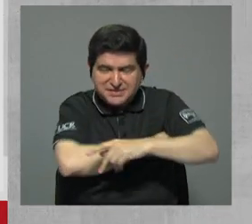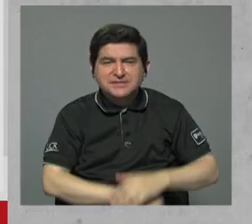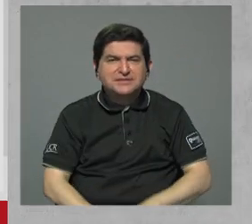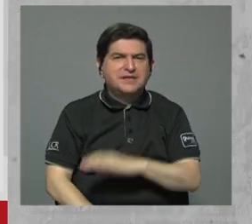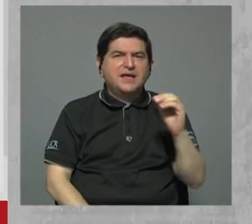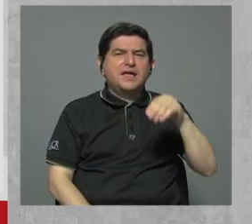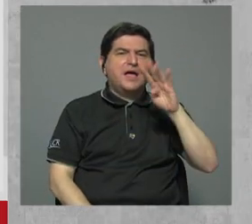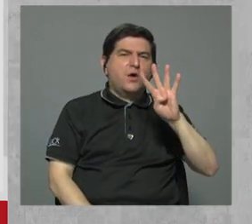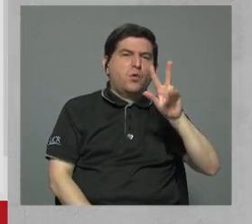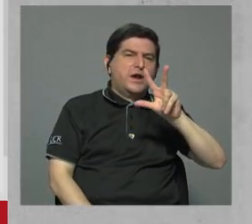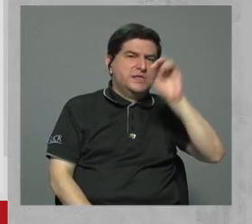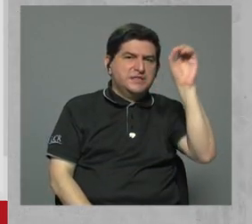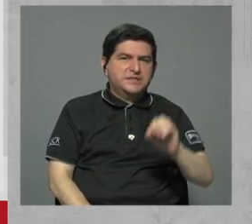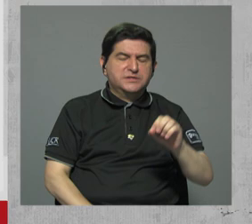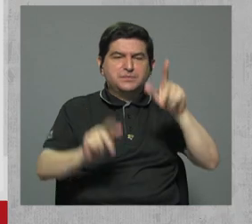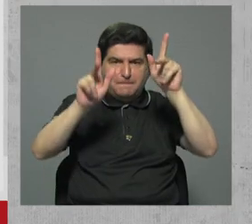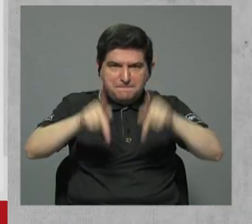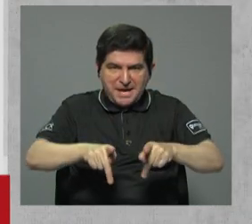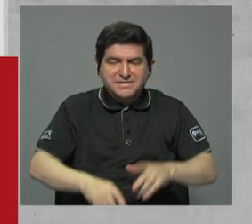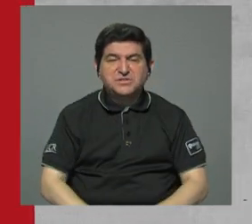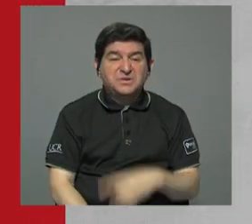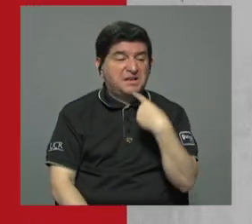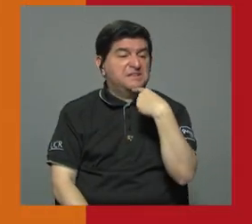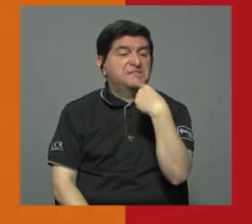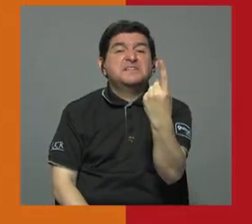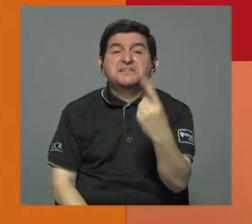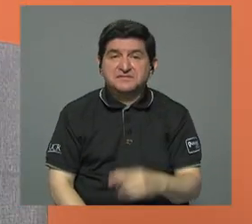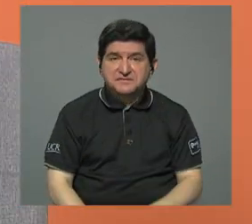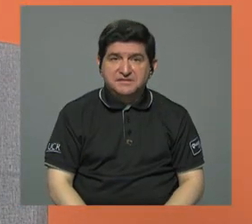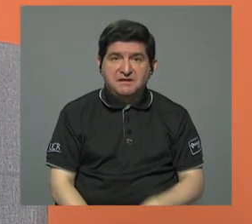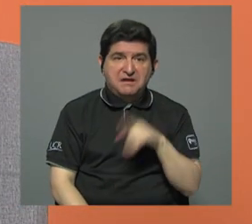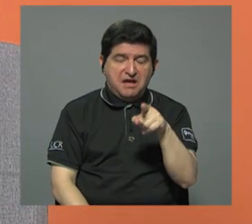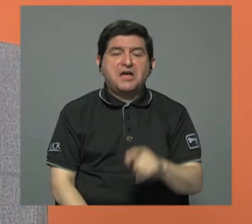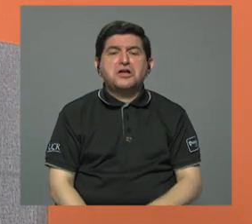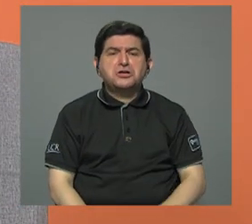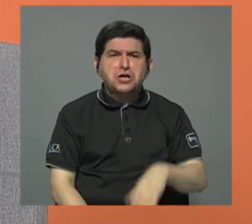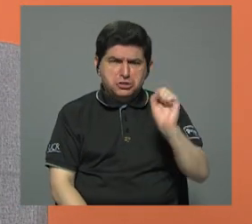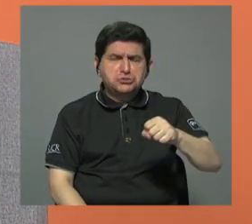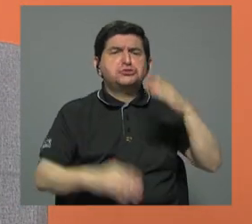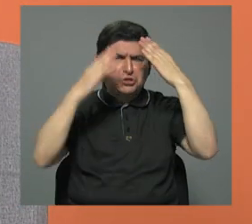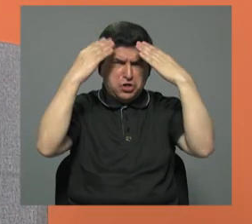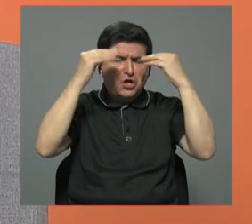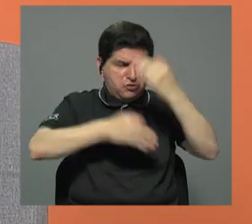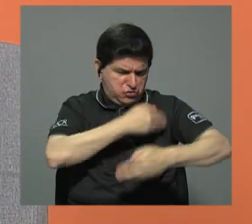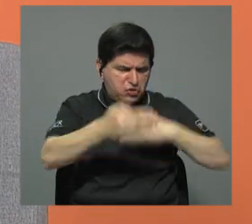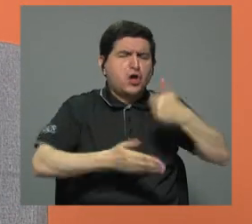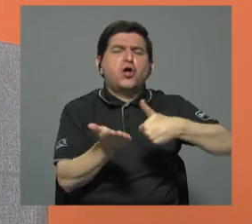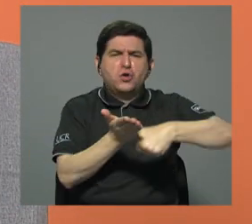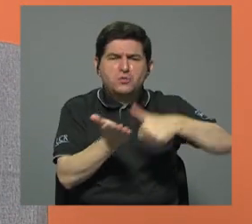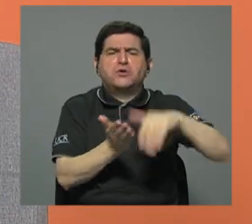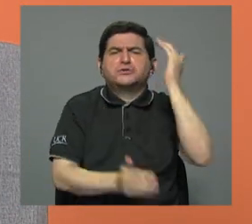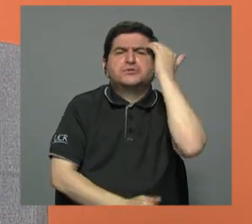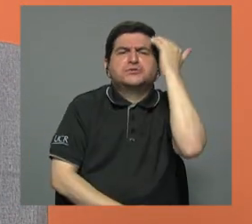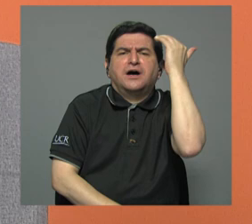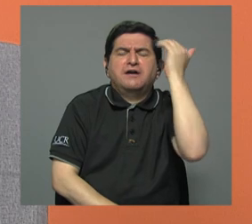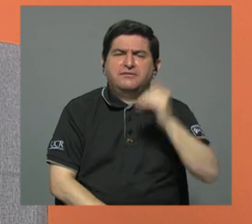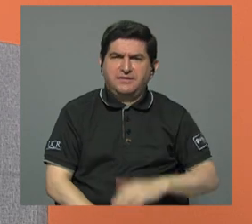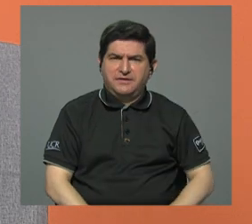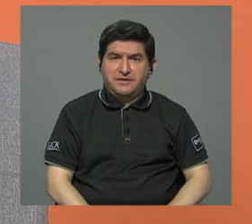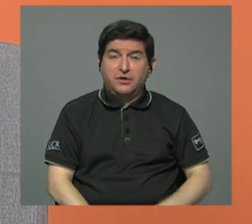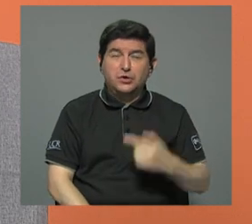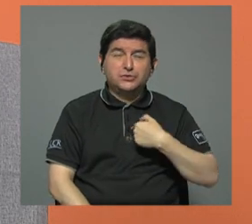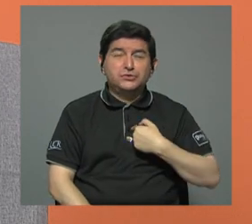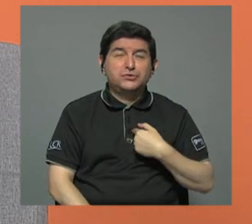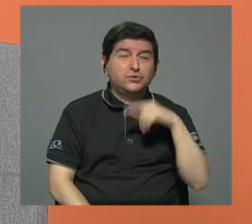que un 43% de las personas afirman estar al día con la información del proceso electoral. Aquí yo quisiera hacer